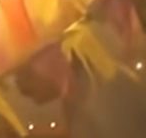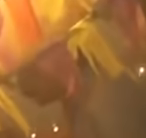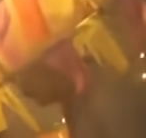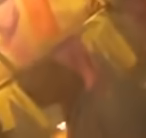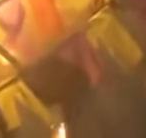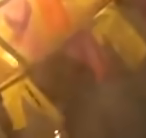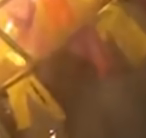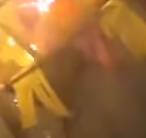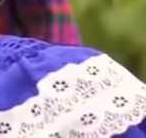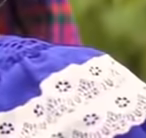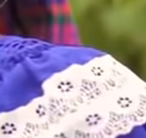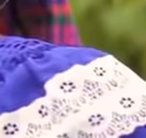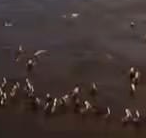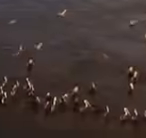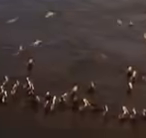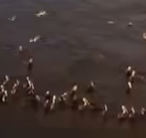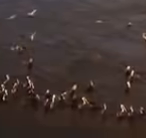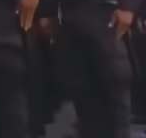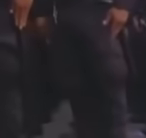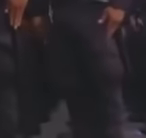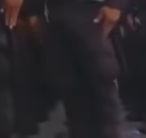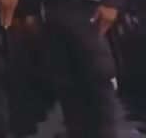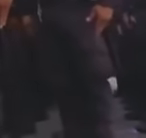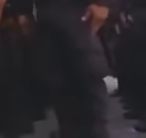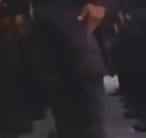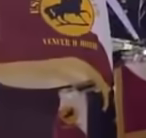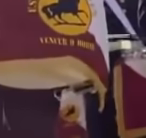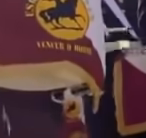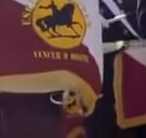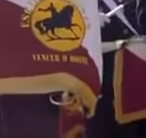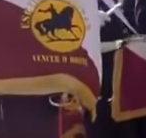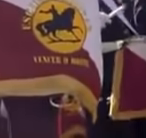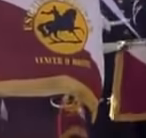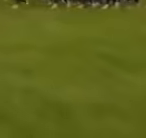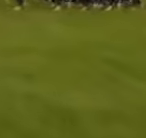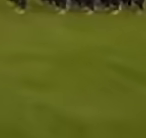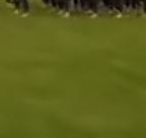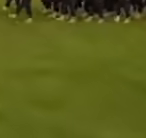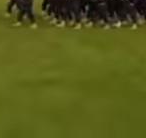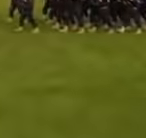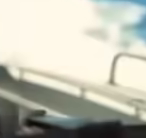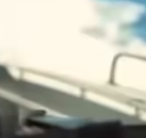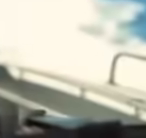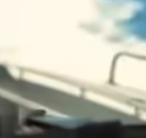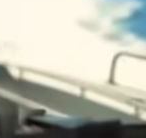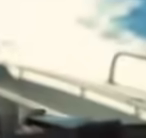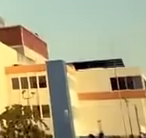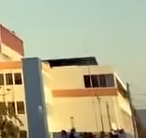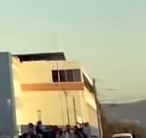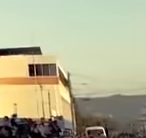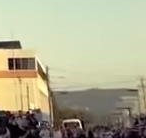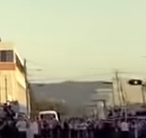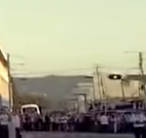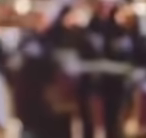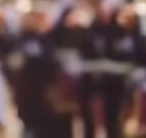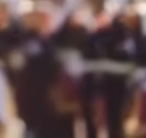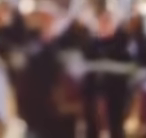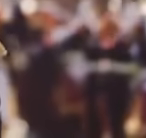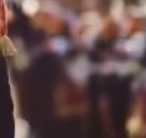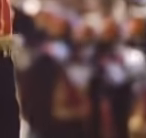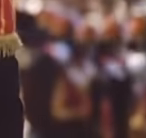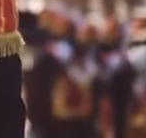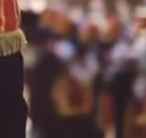y televisión. A continuación, Nación de Héroes, el desfile en honor a nuestra independencia